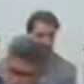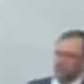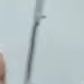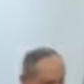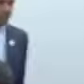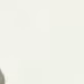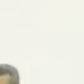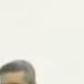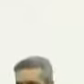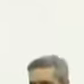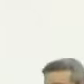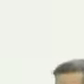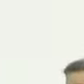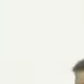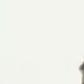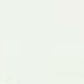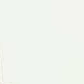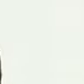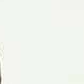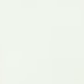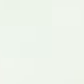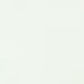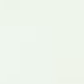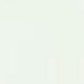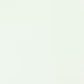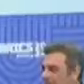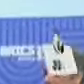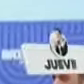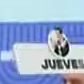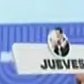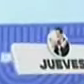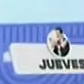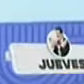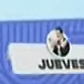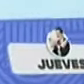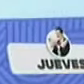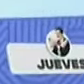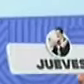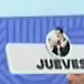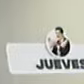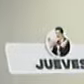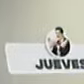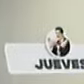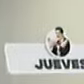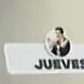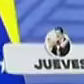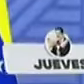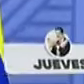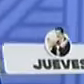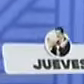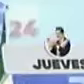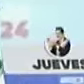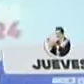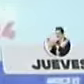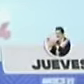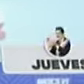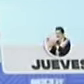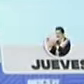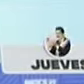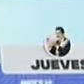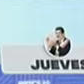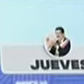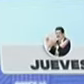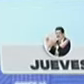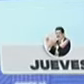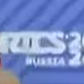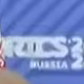Más tarde, el presidente Nicolás Maduro se reunió con su par iraní, Masoud Pezeshkian, para fortalecer la cooperación